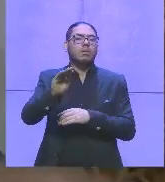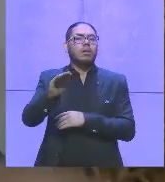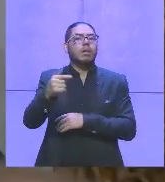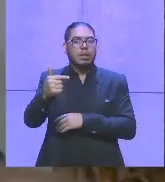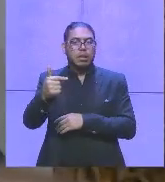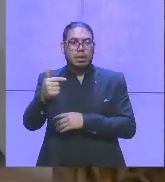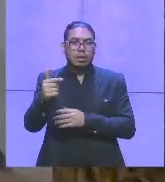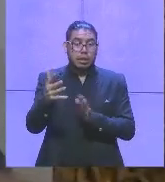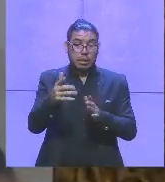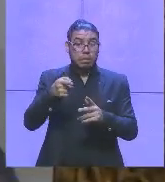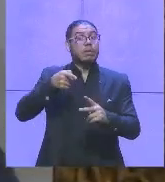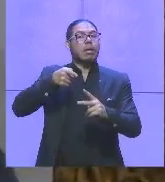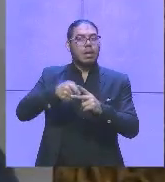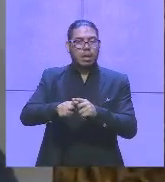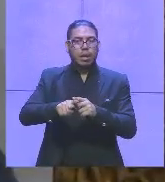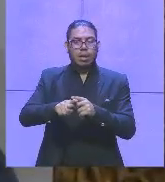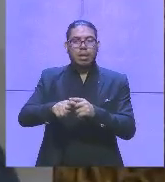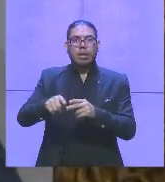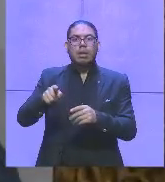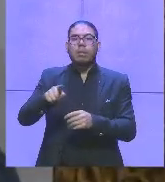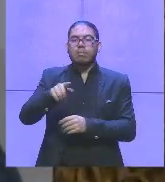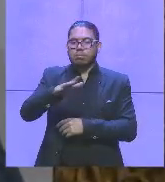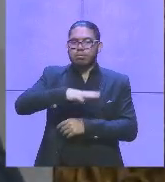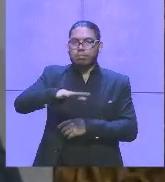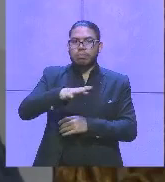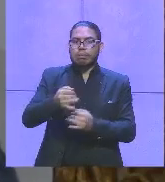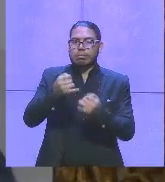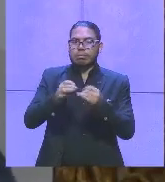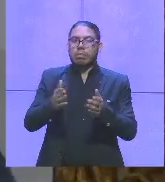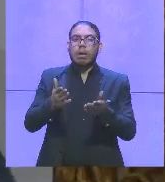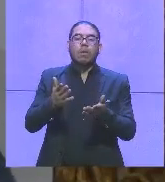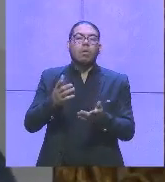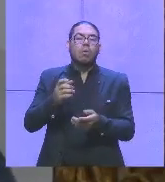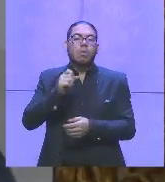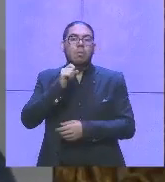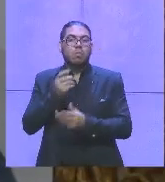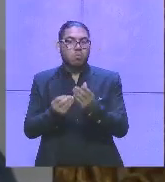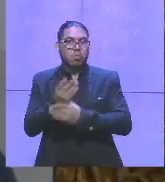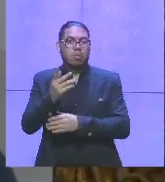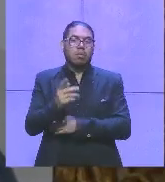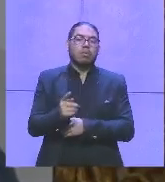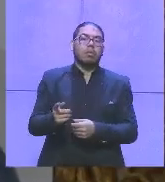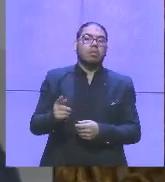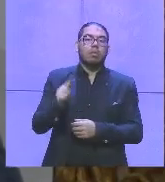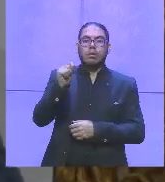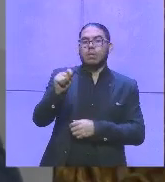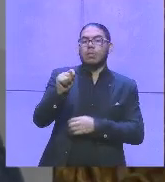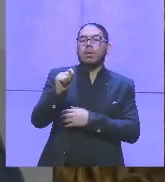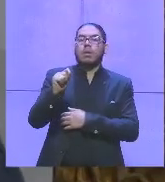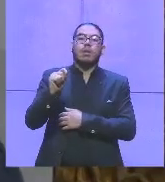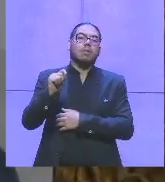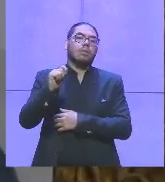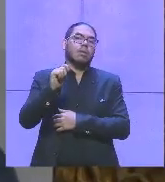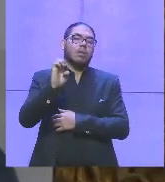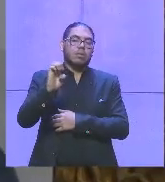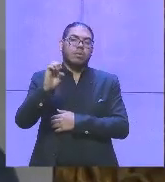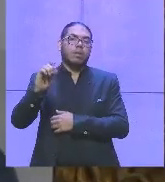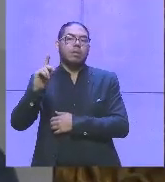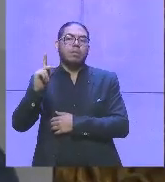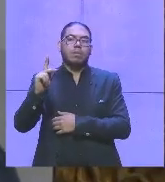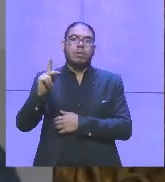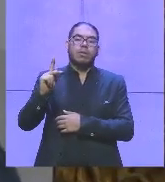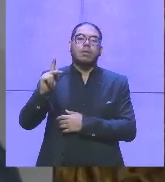época del Tribunal Electoral como órgano del Poder Judicial de la Federación, y las recomposiciones que